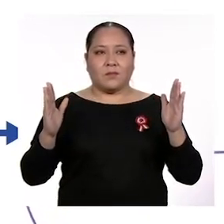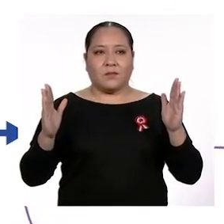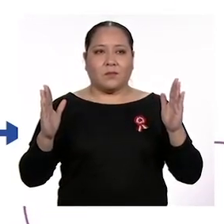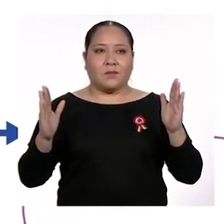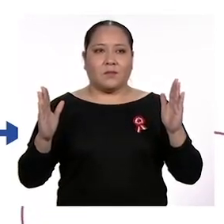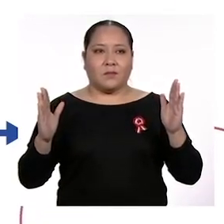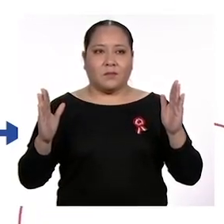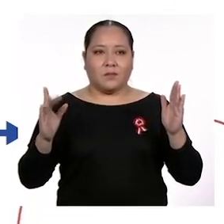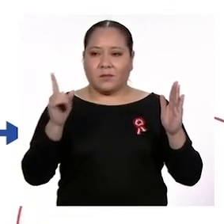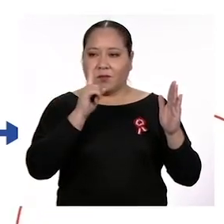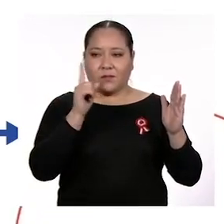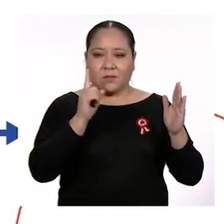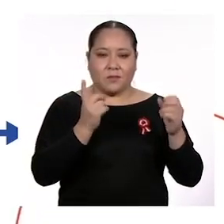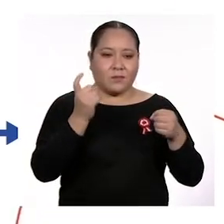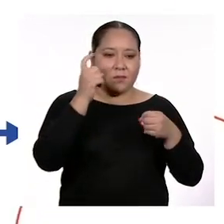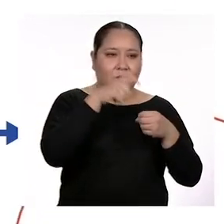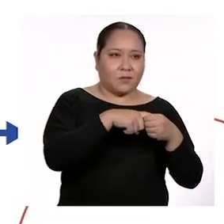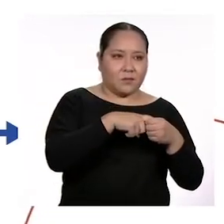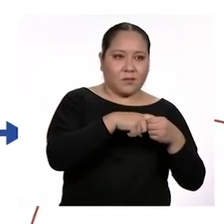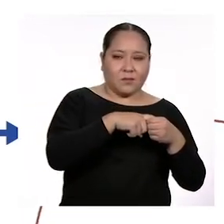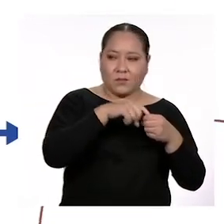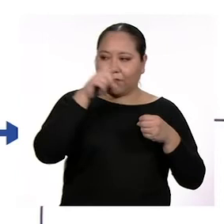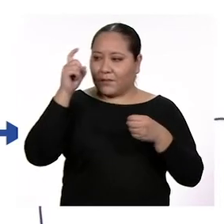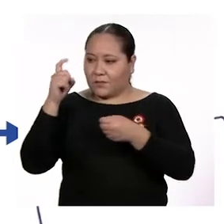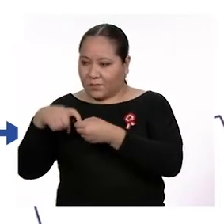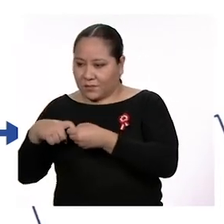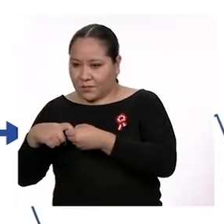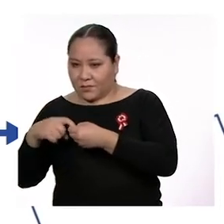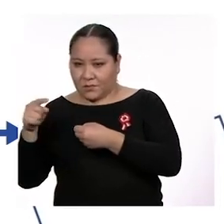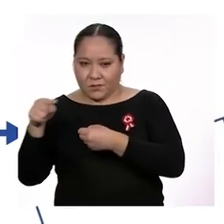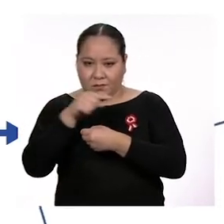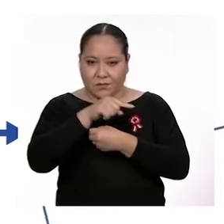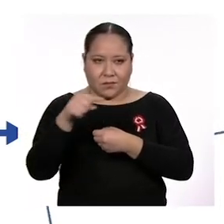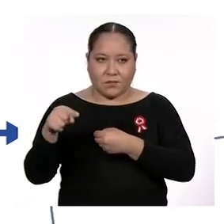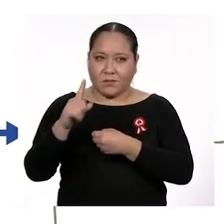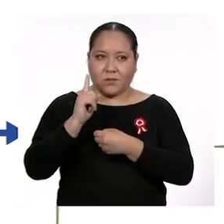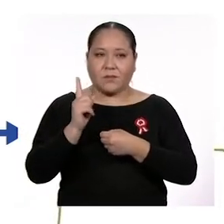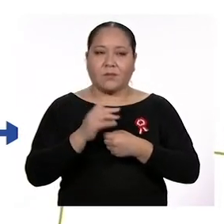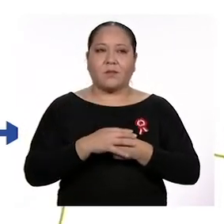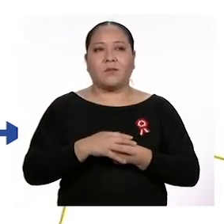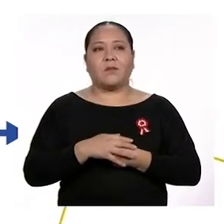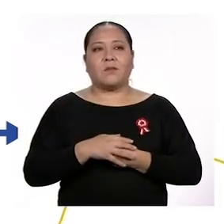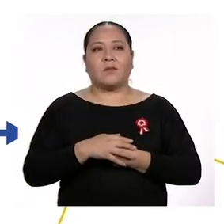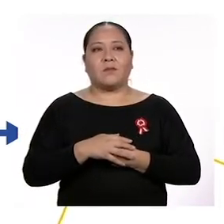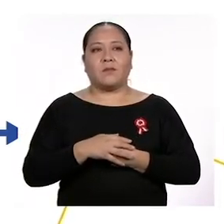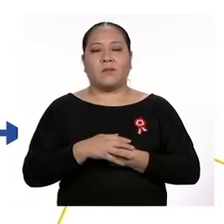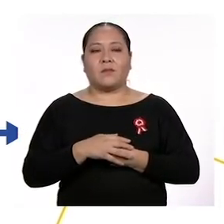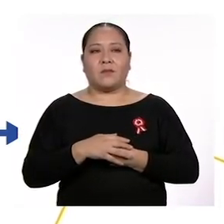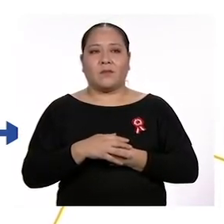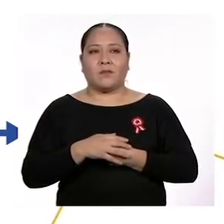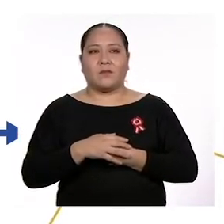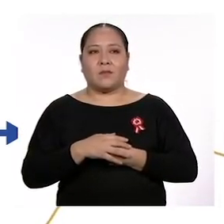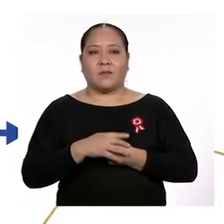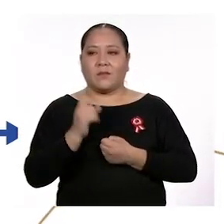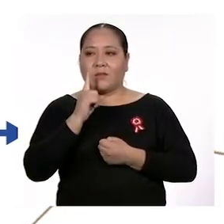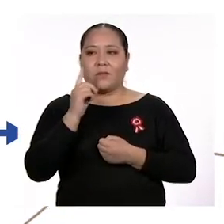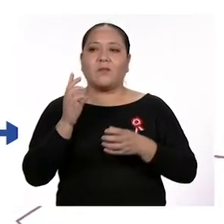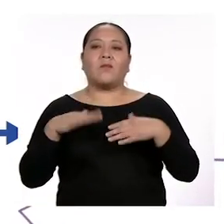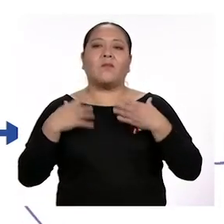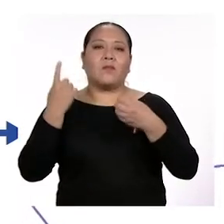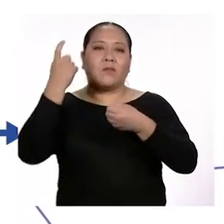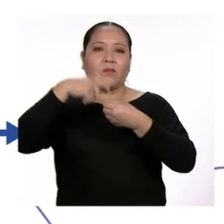cuyos elementos no pertenecen a alguno de los intervalos iniciales, sin pertenecer a ambos a la